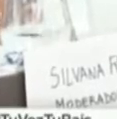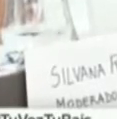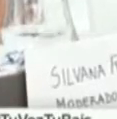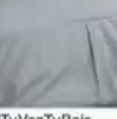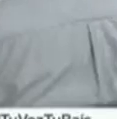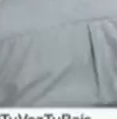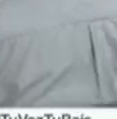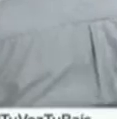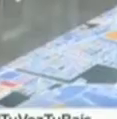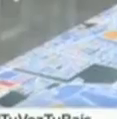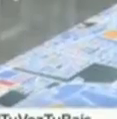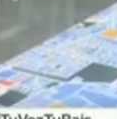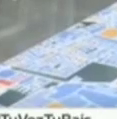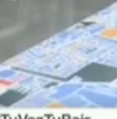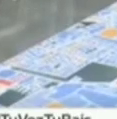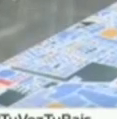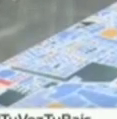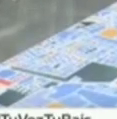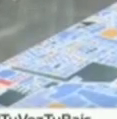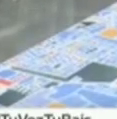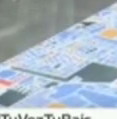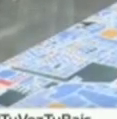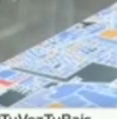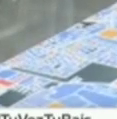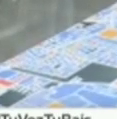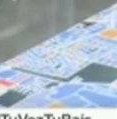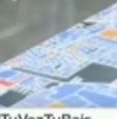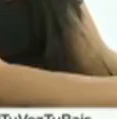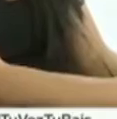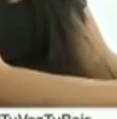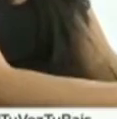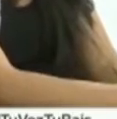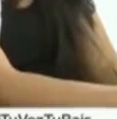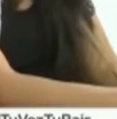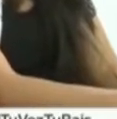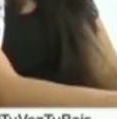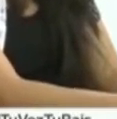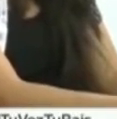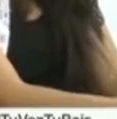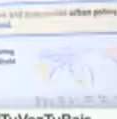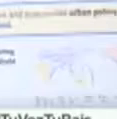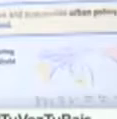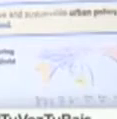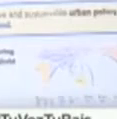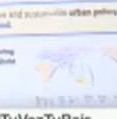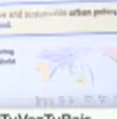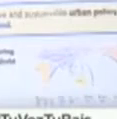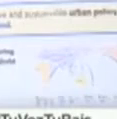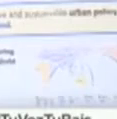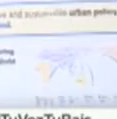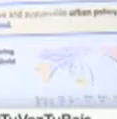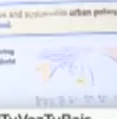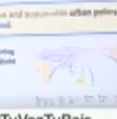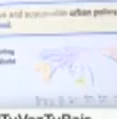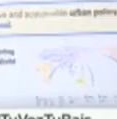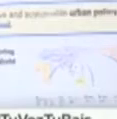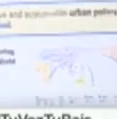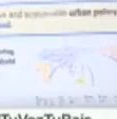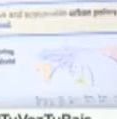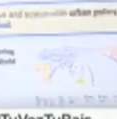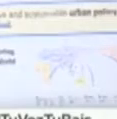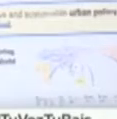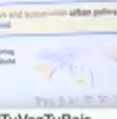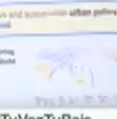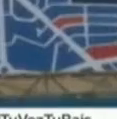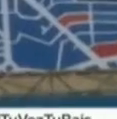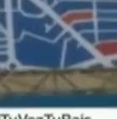se preparaban para ser parte de las diversas actividades que se cumplirán en torno a la conferencia. Seon-bi Han, proveniente de Corea, destaca